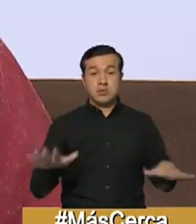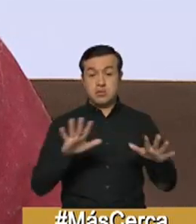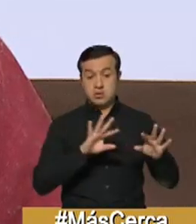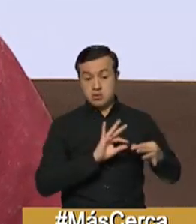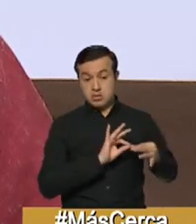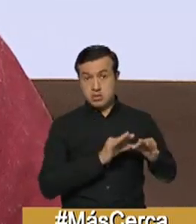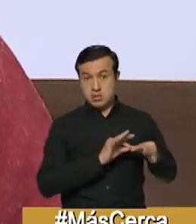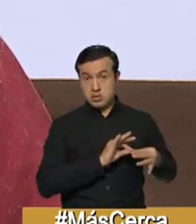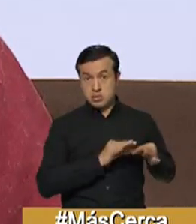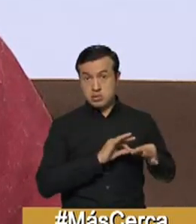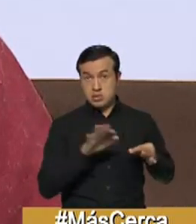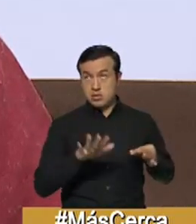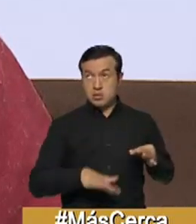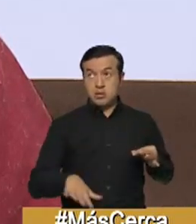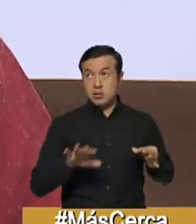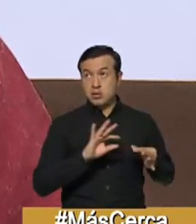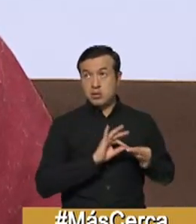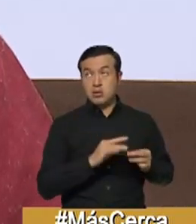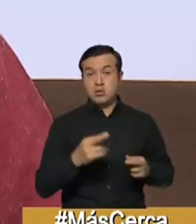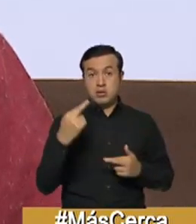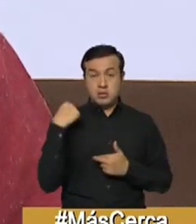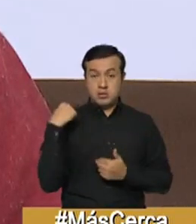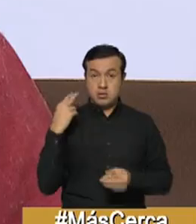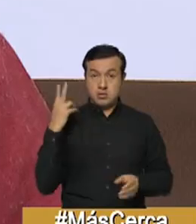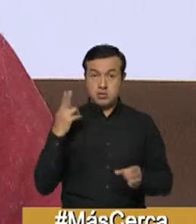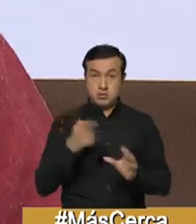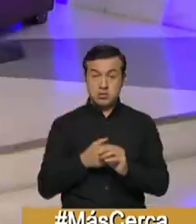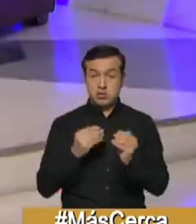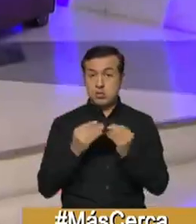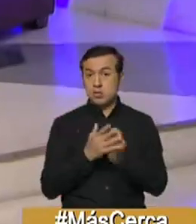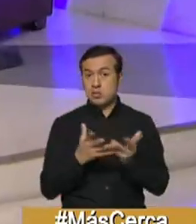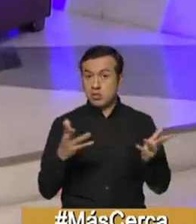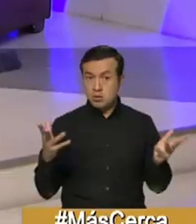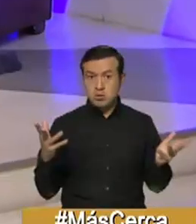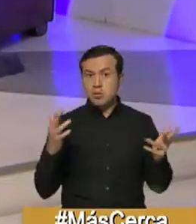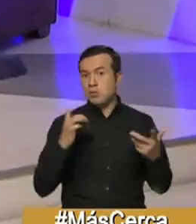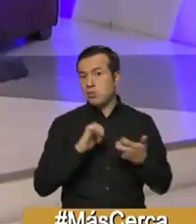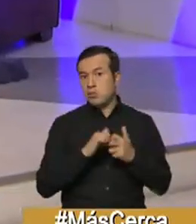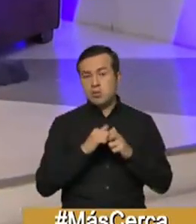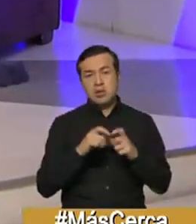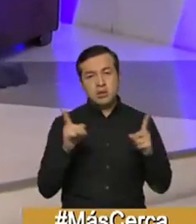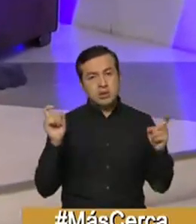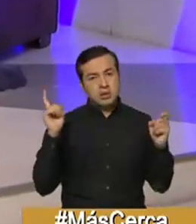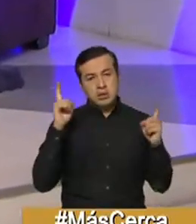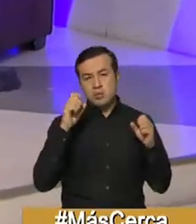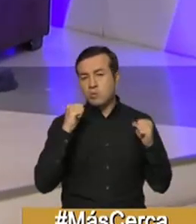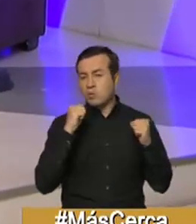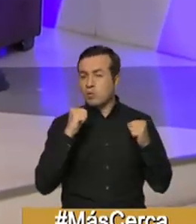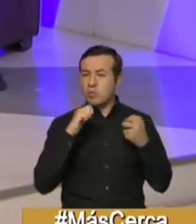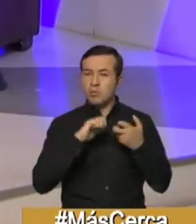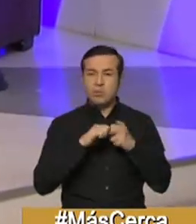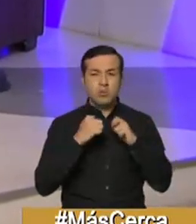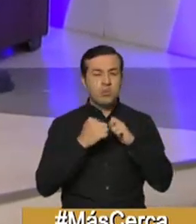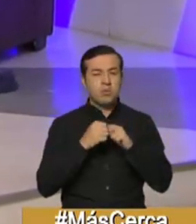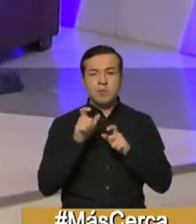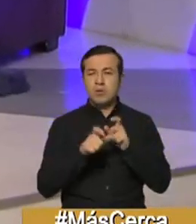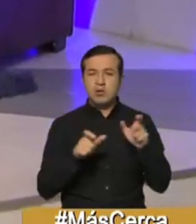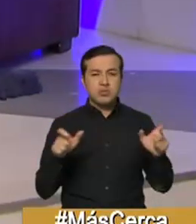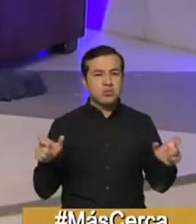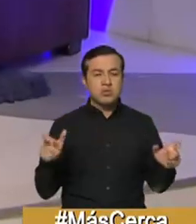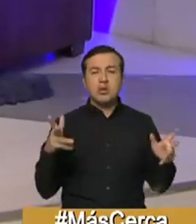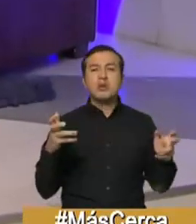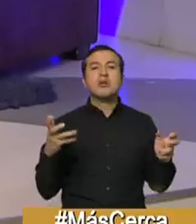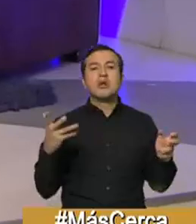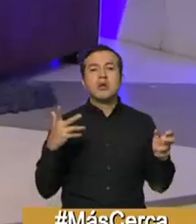Calderón, donde somos nosotros parte. Es un problema porque las personas no